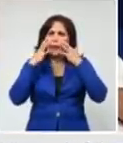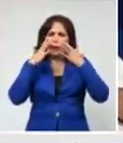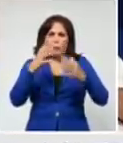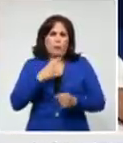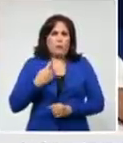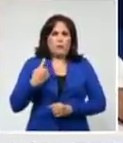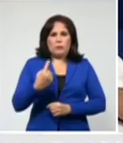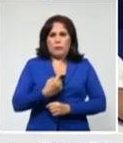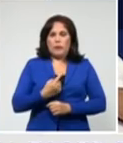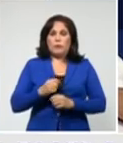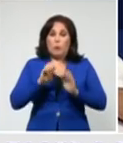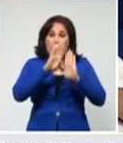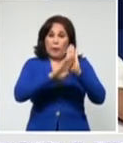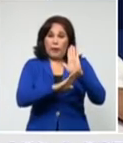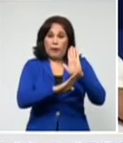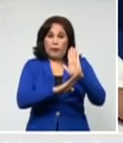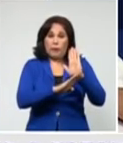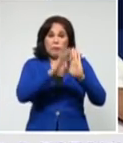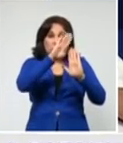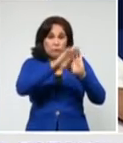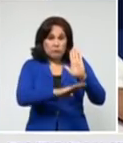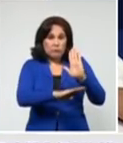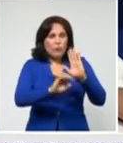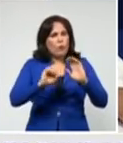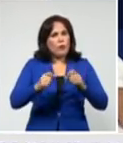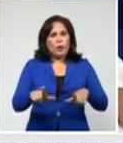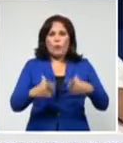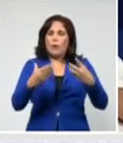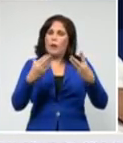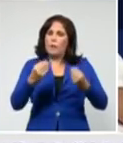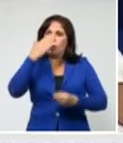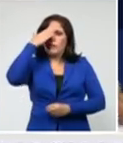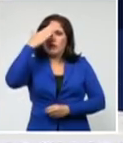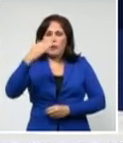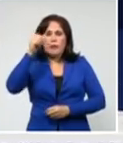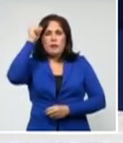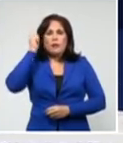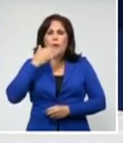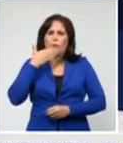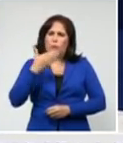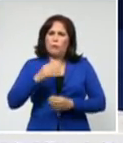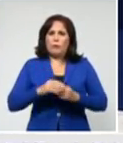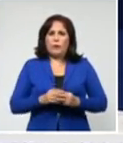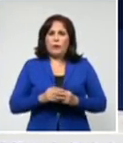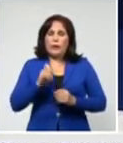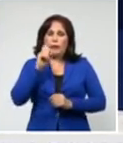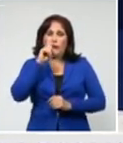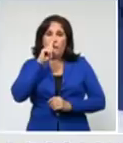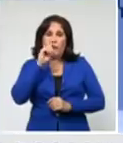todo lo que está establecido. Muchas gracias y buen sábado para todos. Entonces así terminamos. El